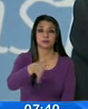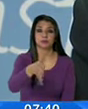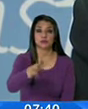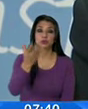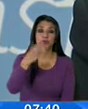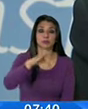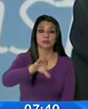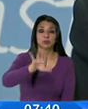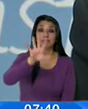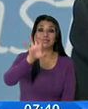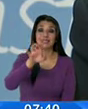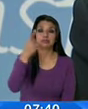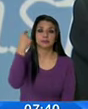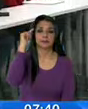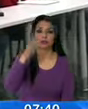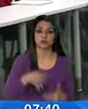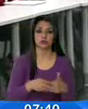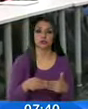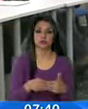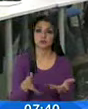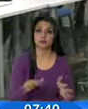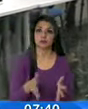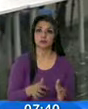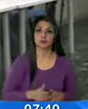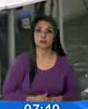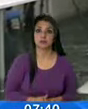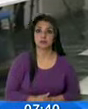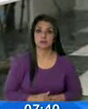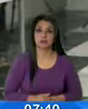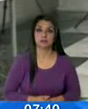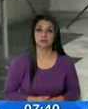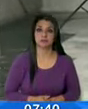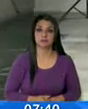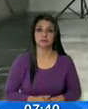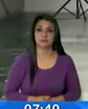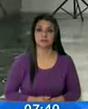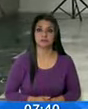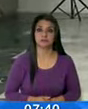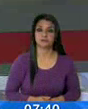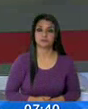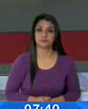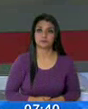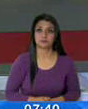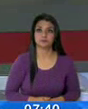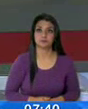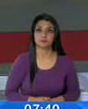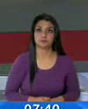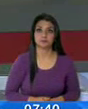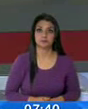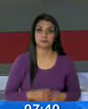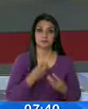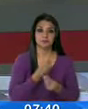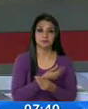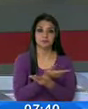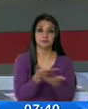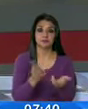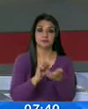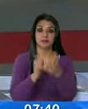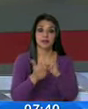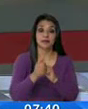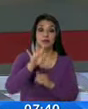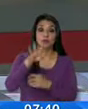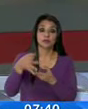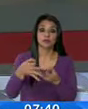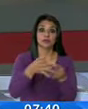de 15 millones de dólares. Informó Héctor Romero. Es tiempo de contarles que cada 4 de febrero